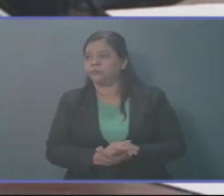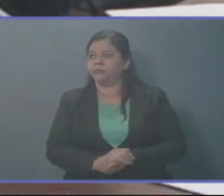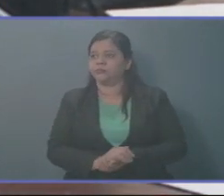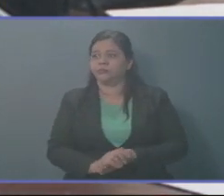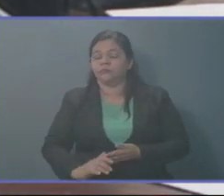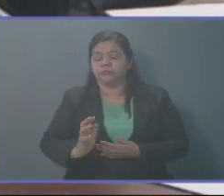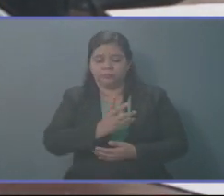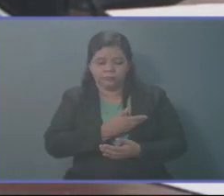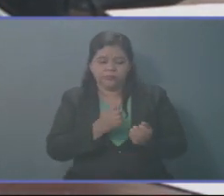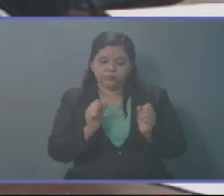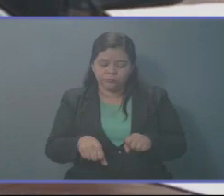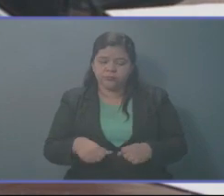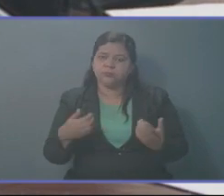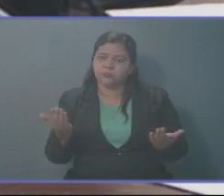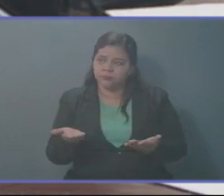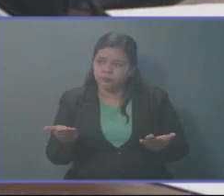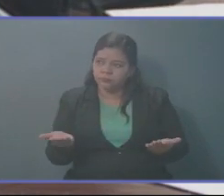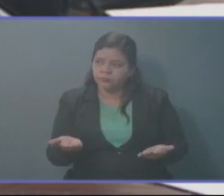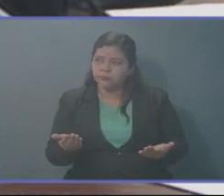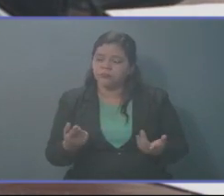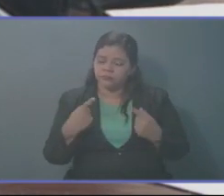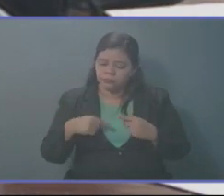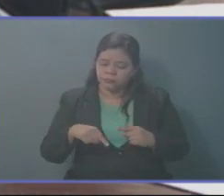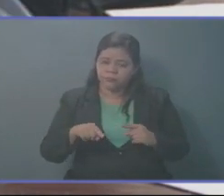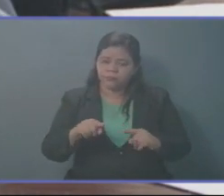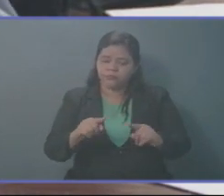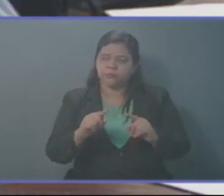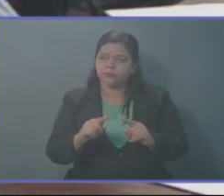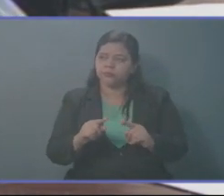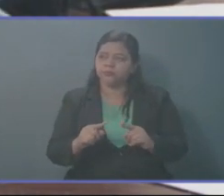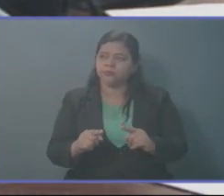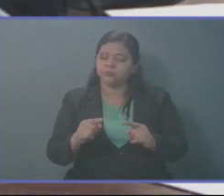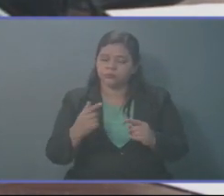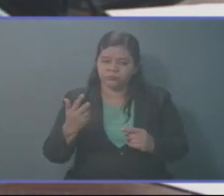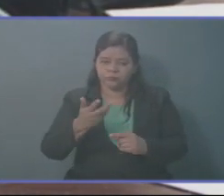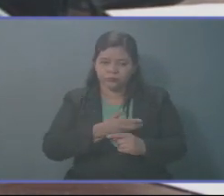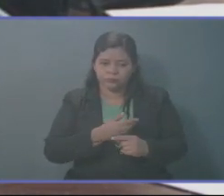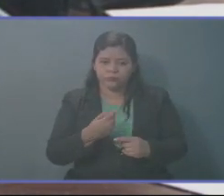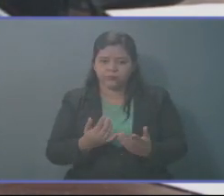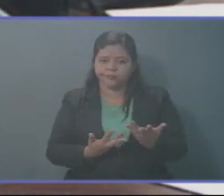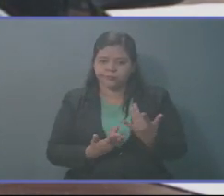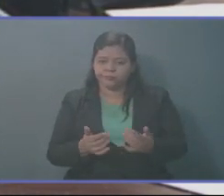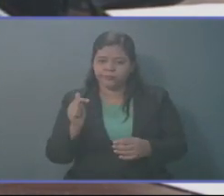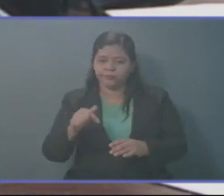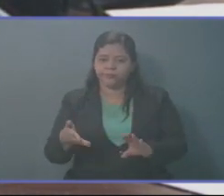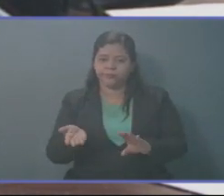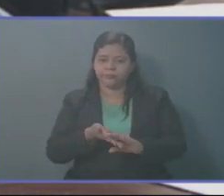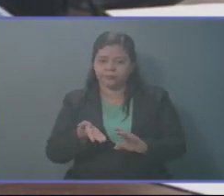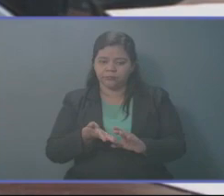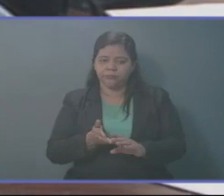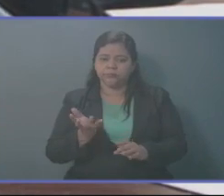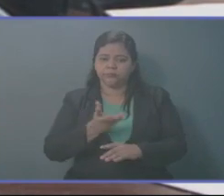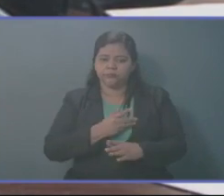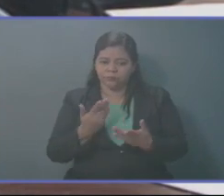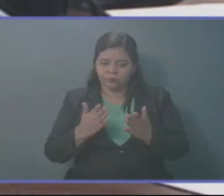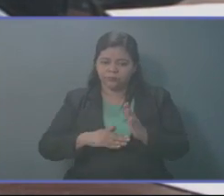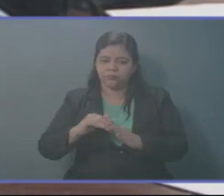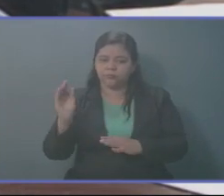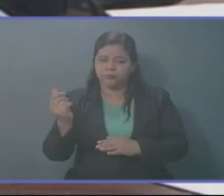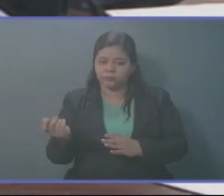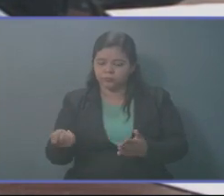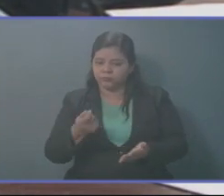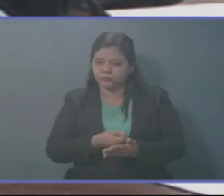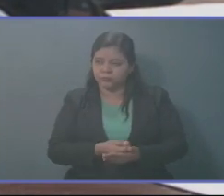menos que pudiéramos hacer nosotros es seguir empapelando este expediente, y lo que hay que hacer es darle el respaldo,